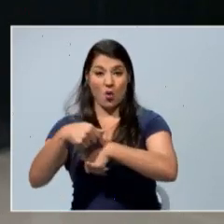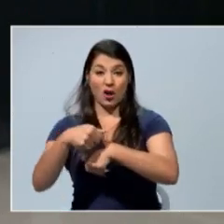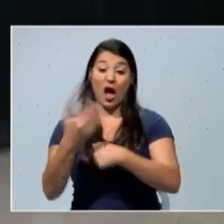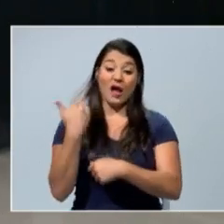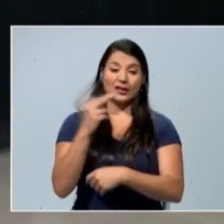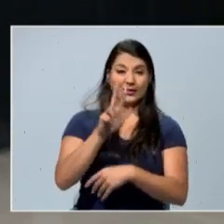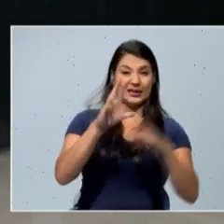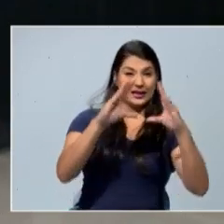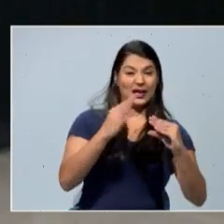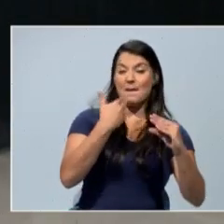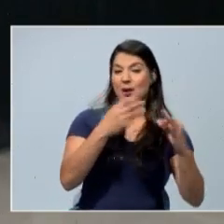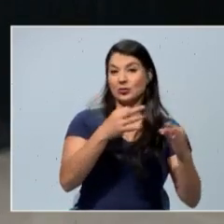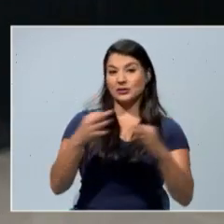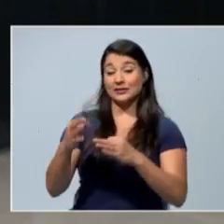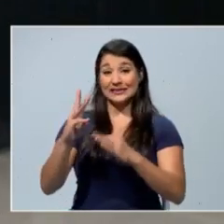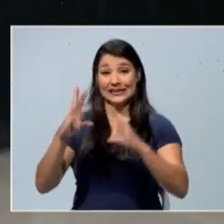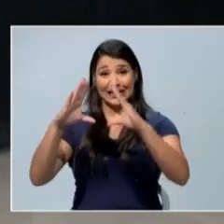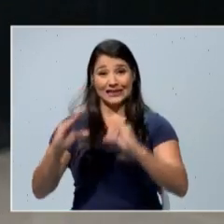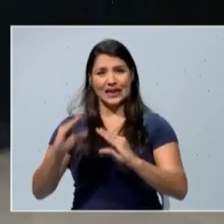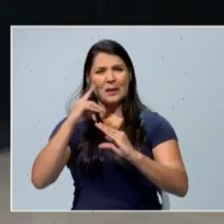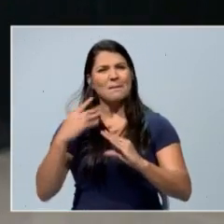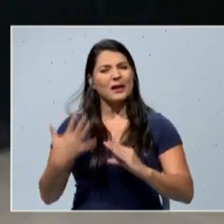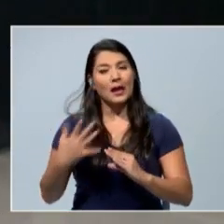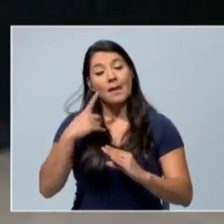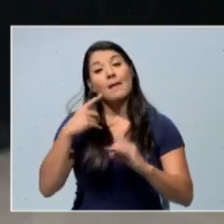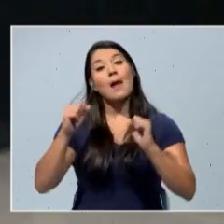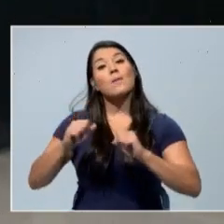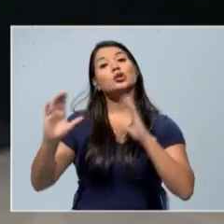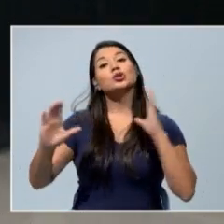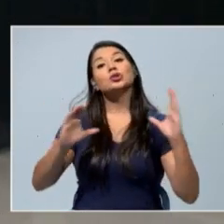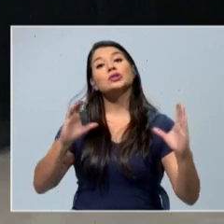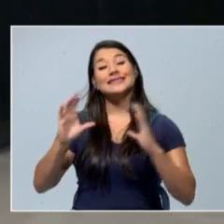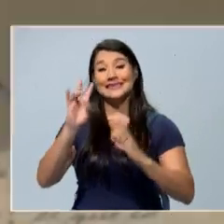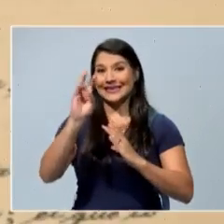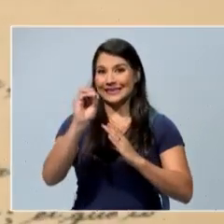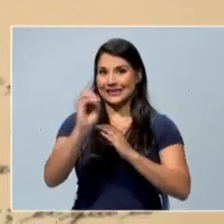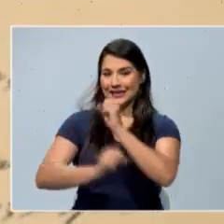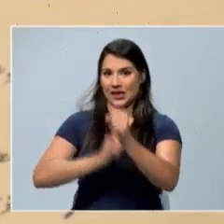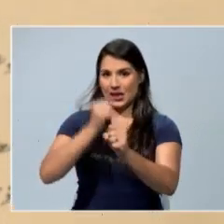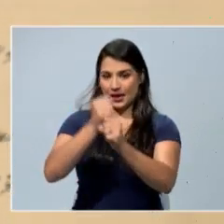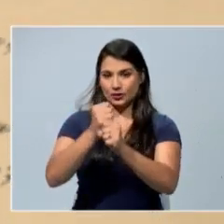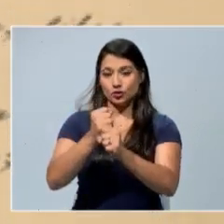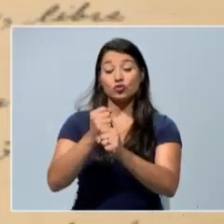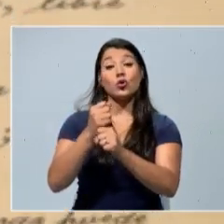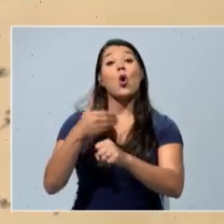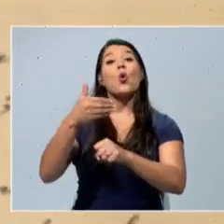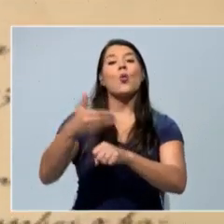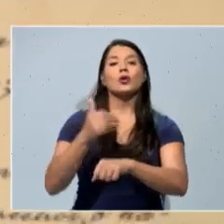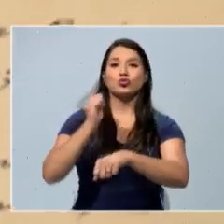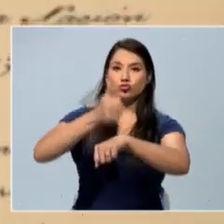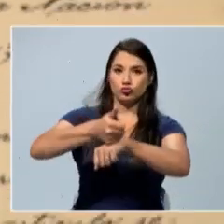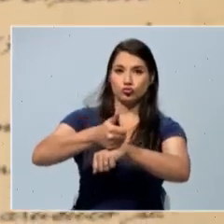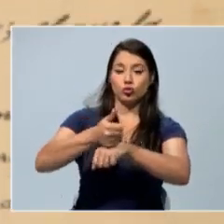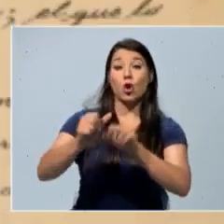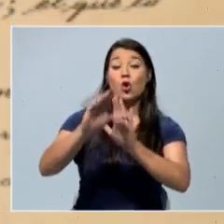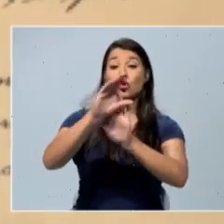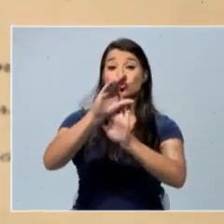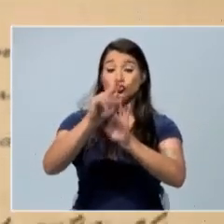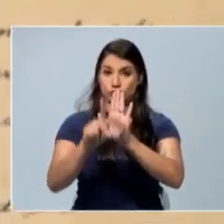tarde para esta sesión solemne para conmemorar el 70 aniversario de la creación de la promulgación de la